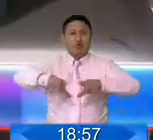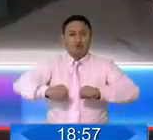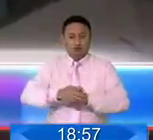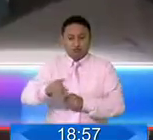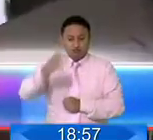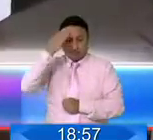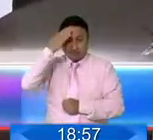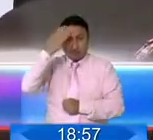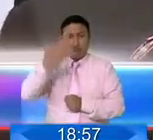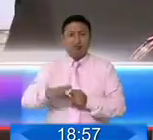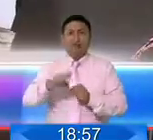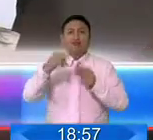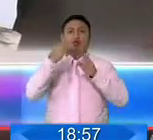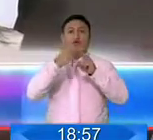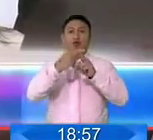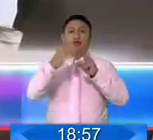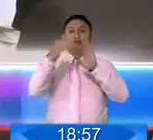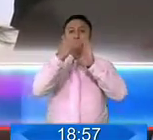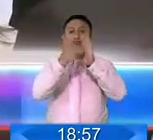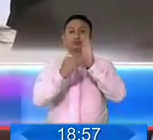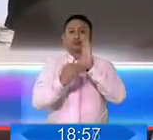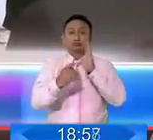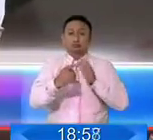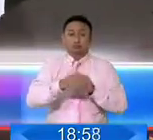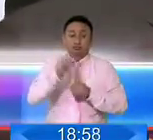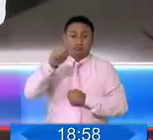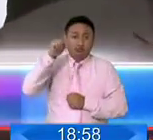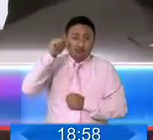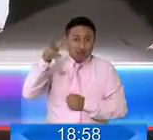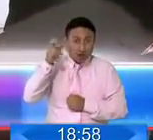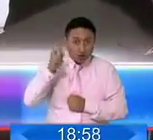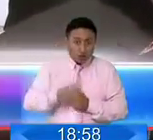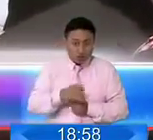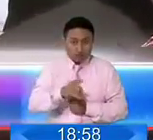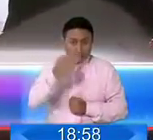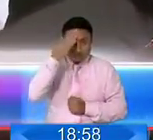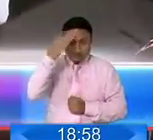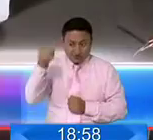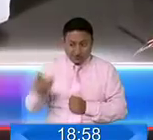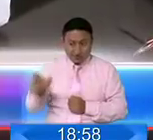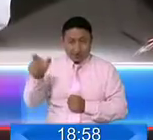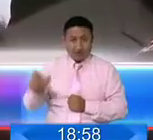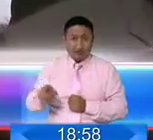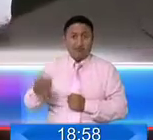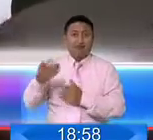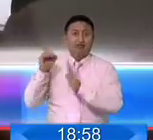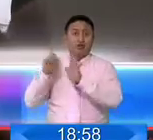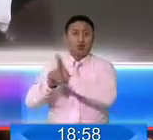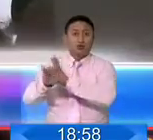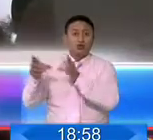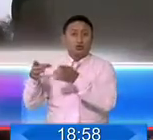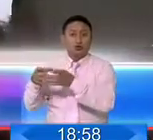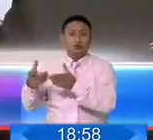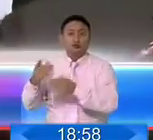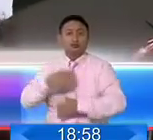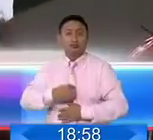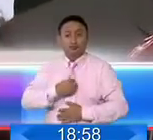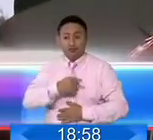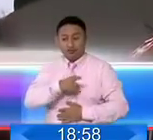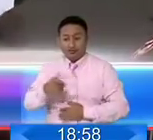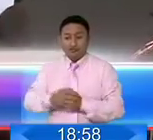de la lista de Odebrecht. Escuchen el audio, ciudadanos, que sabían de la lista de Odebrecht, que las denuncias de la Comisión Cívica